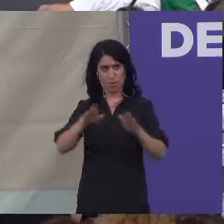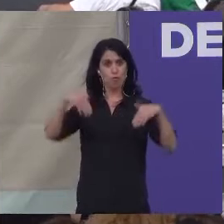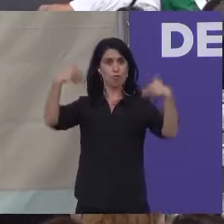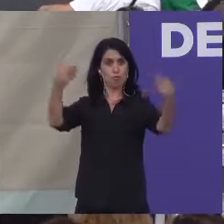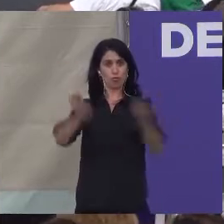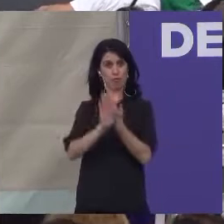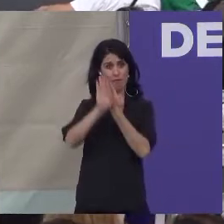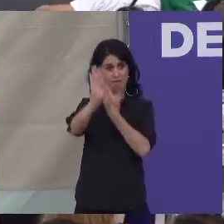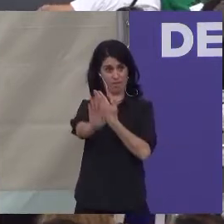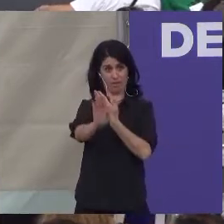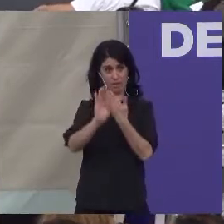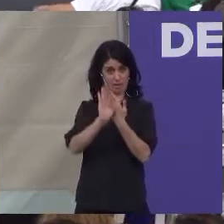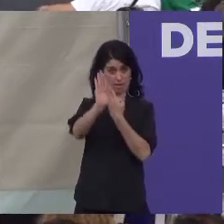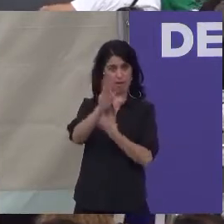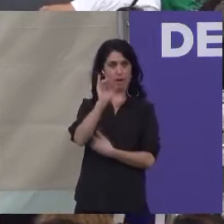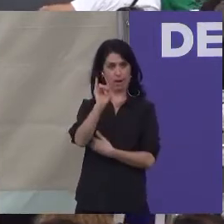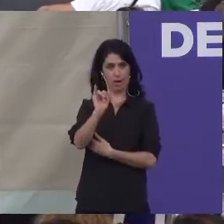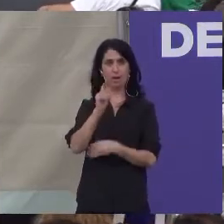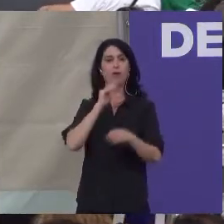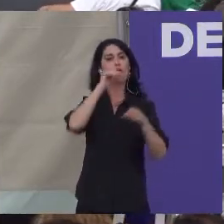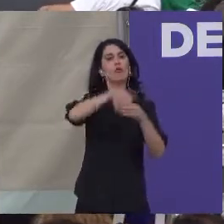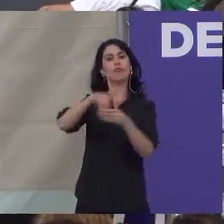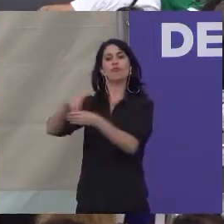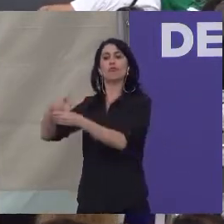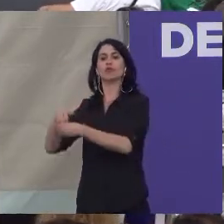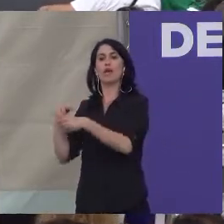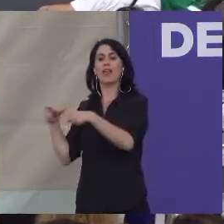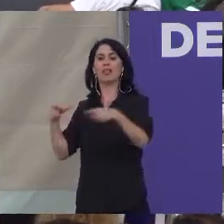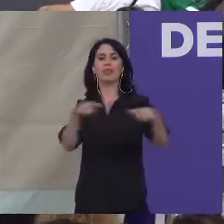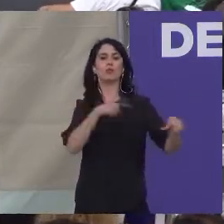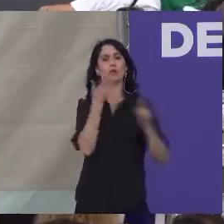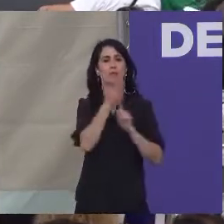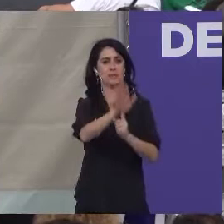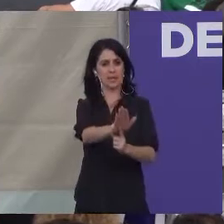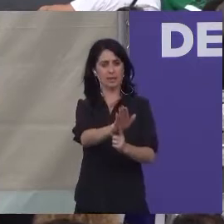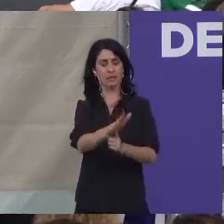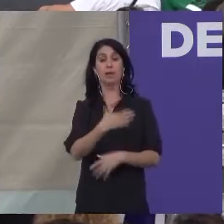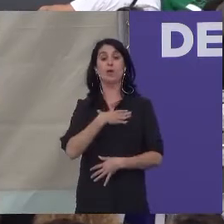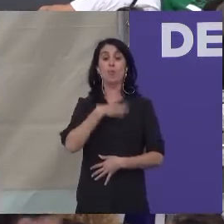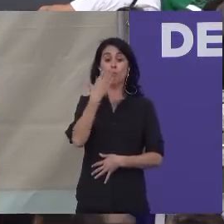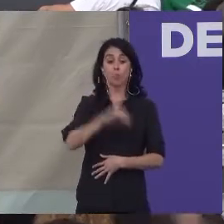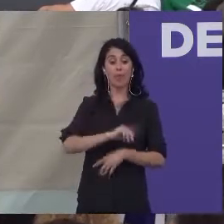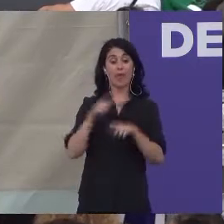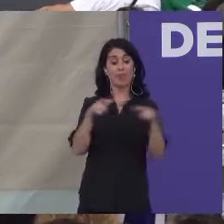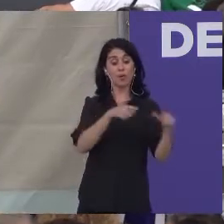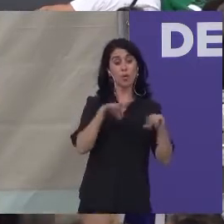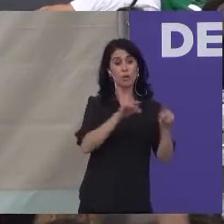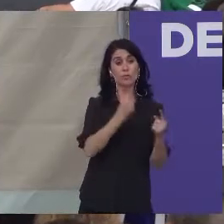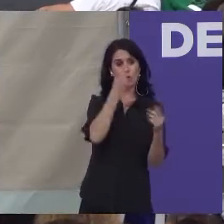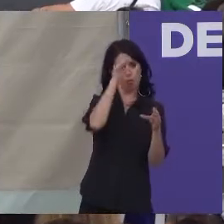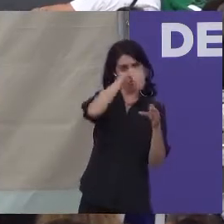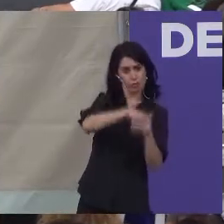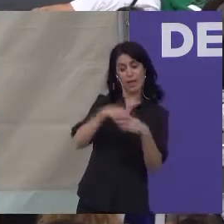sala enfront de la cantina per votar als representants dels cercles i podreu votar a un representant del cercle territorial i un